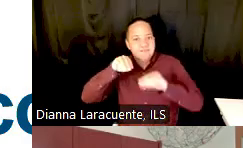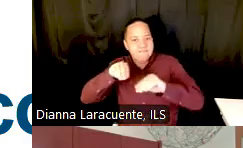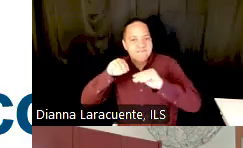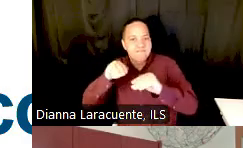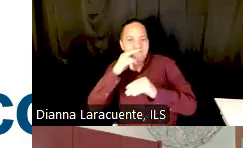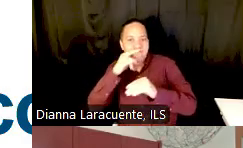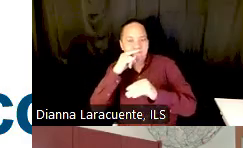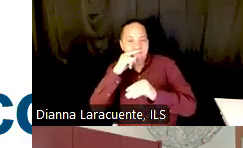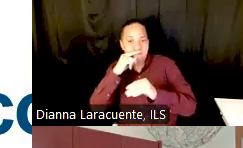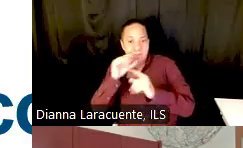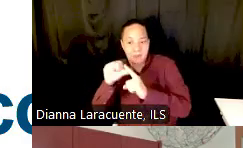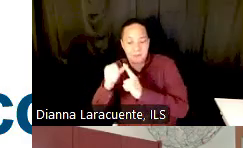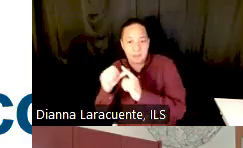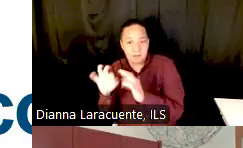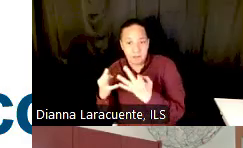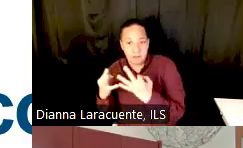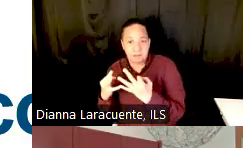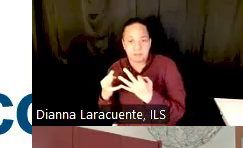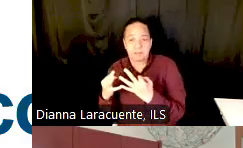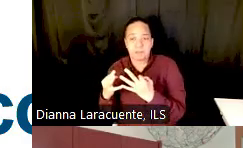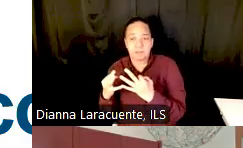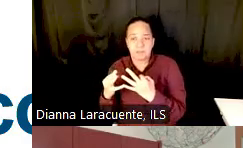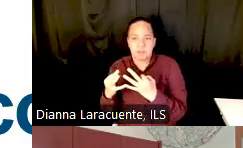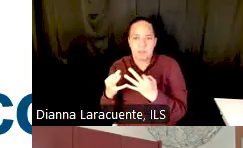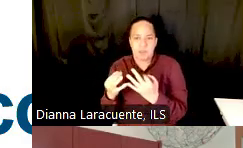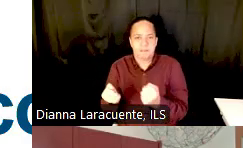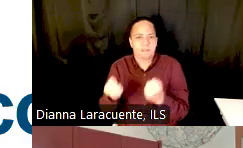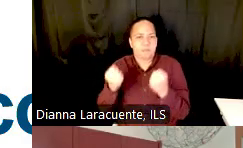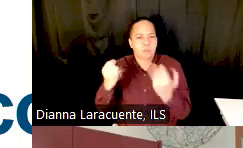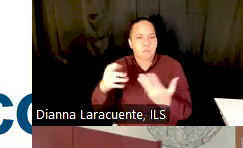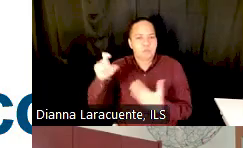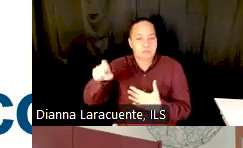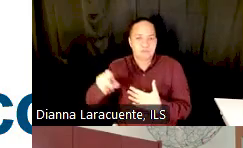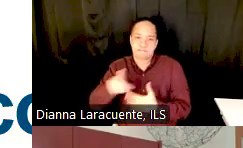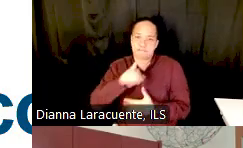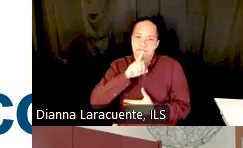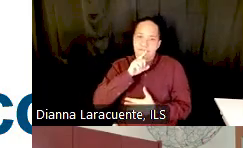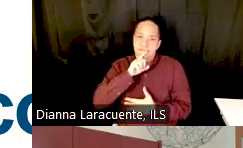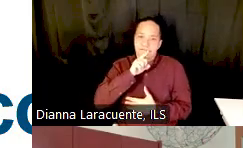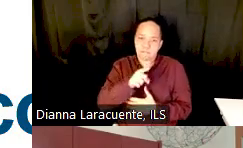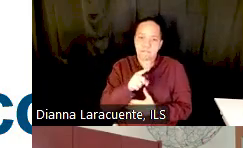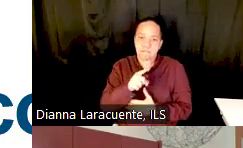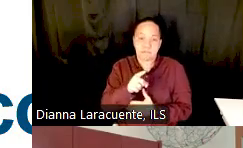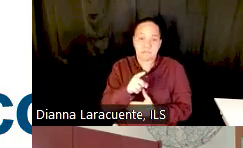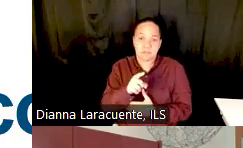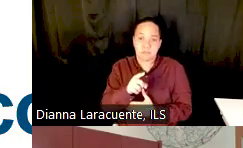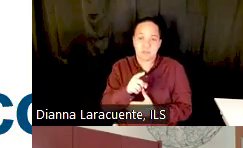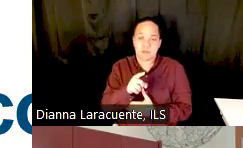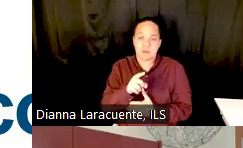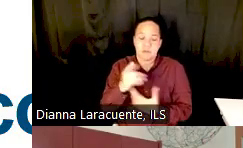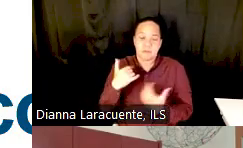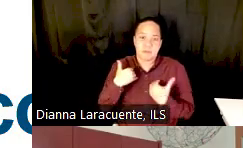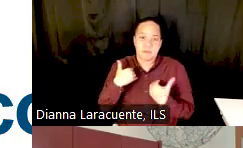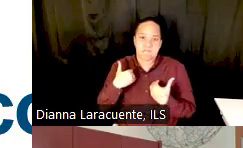en un ambiente familiar donde hay tantas necesidades verdaderamente puede llevar, ¿verdad?, al agotamiento o